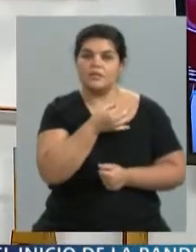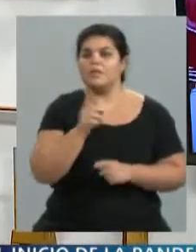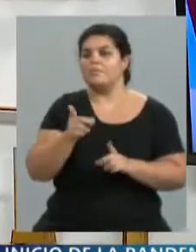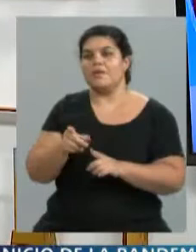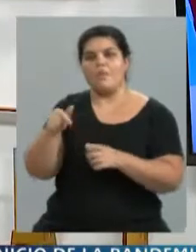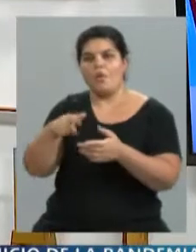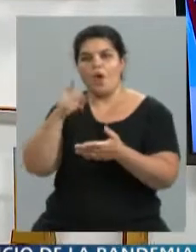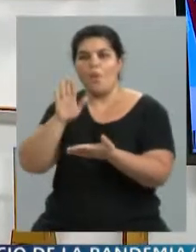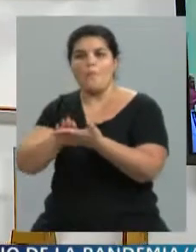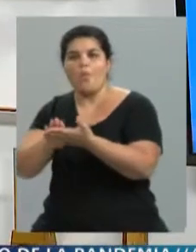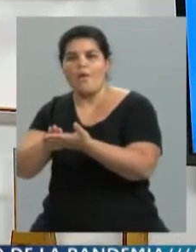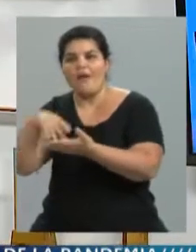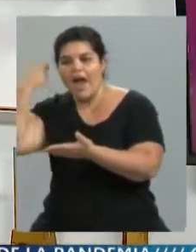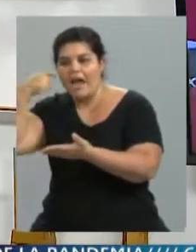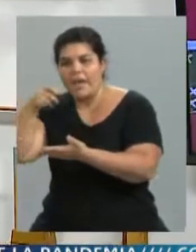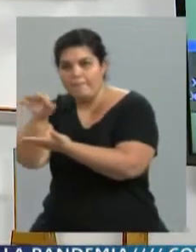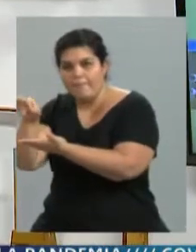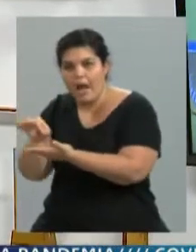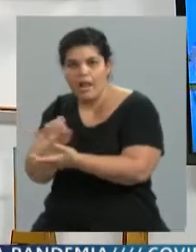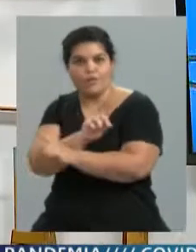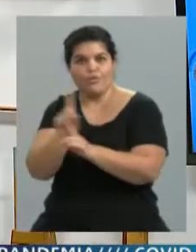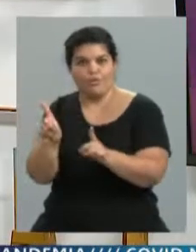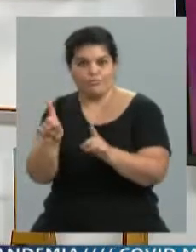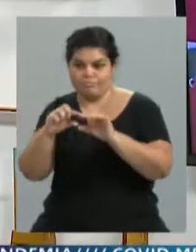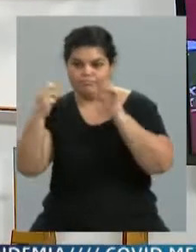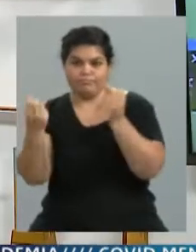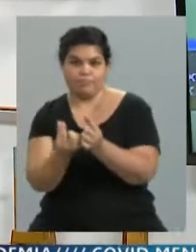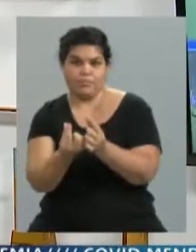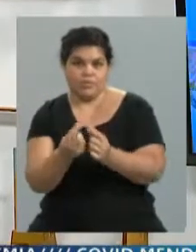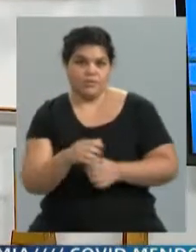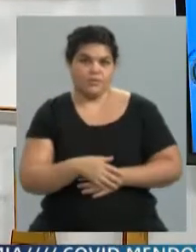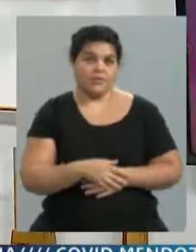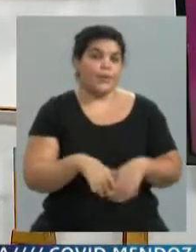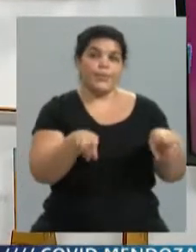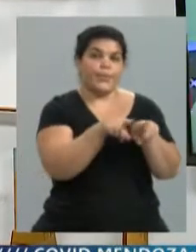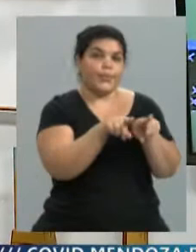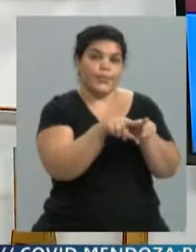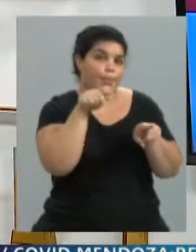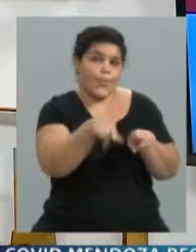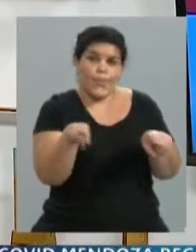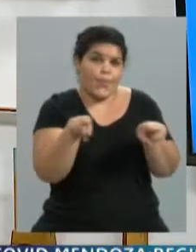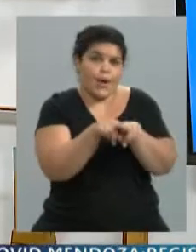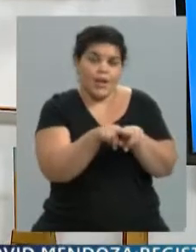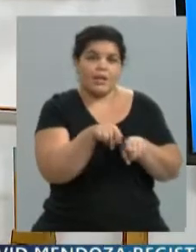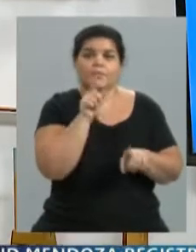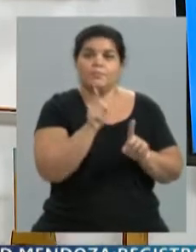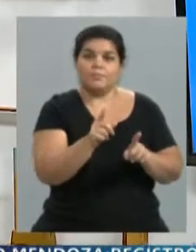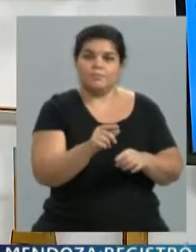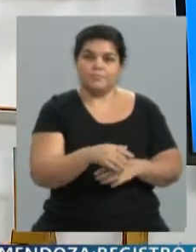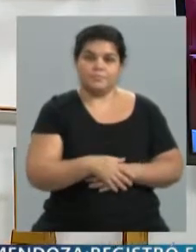está testeado con animales. Es más o menos lo mismo la aclaración para que uno pueda, si obviamente quiere consumir un producto que no esté